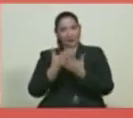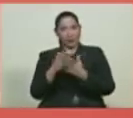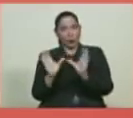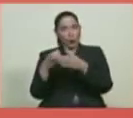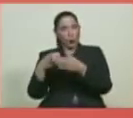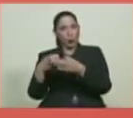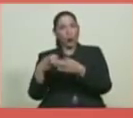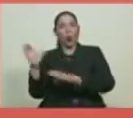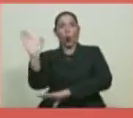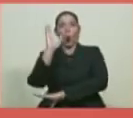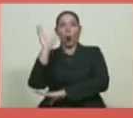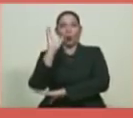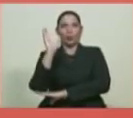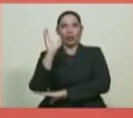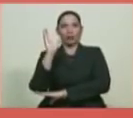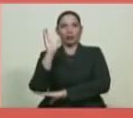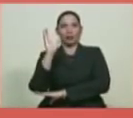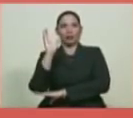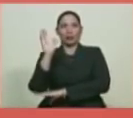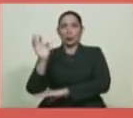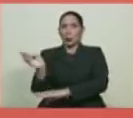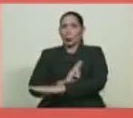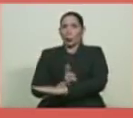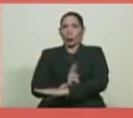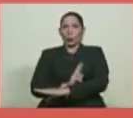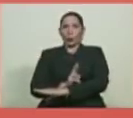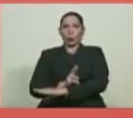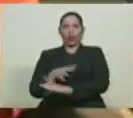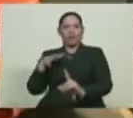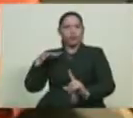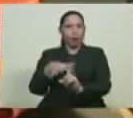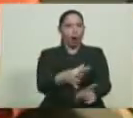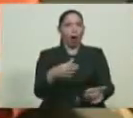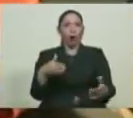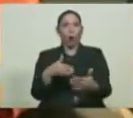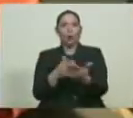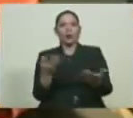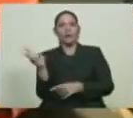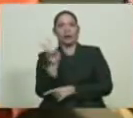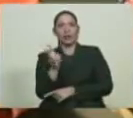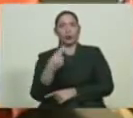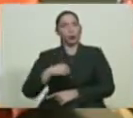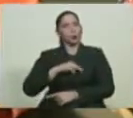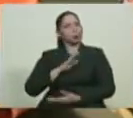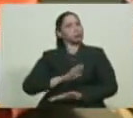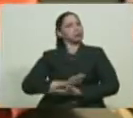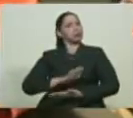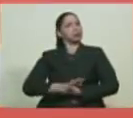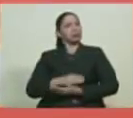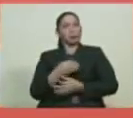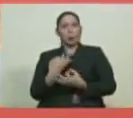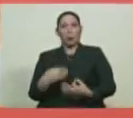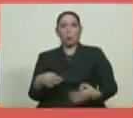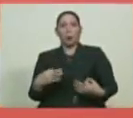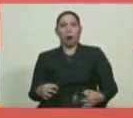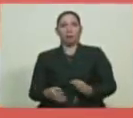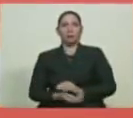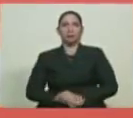colombianas están acelerando su acción agresiva contra Venezuela. Nosotros, calma y cordura.